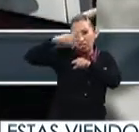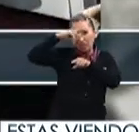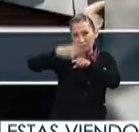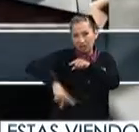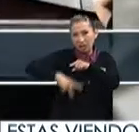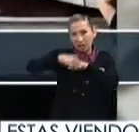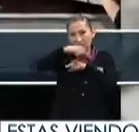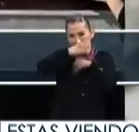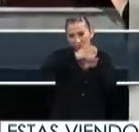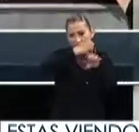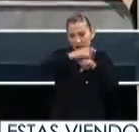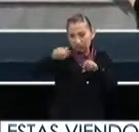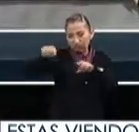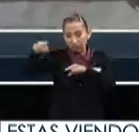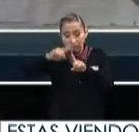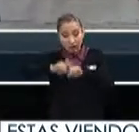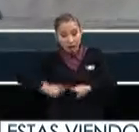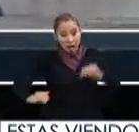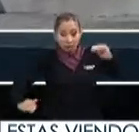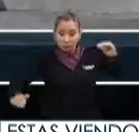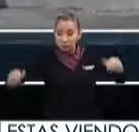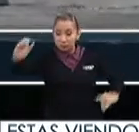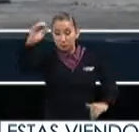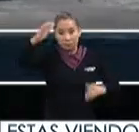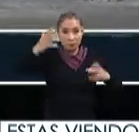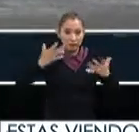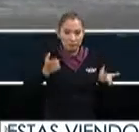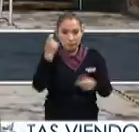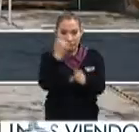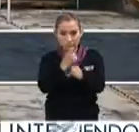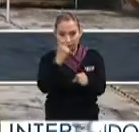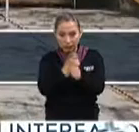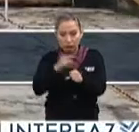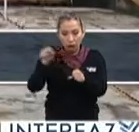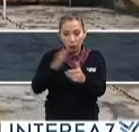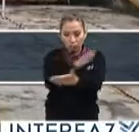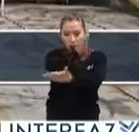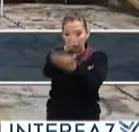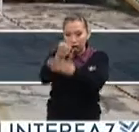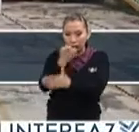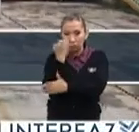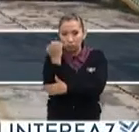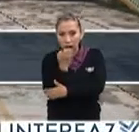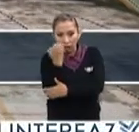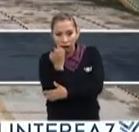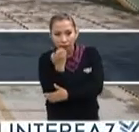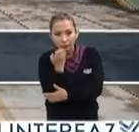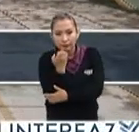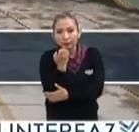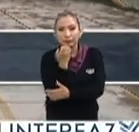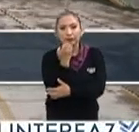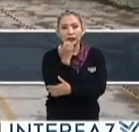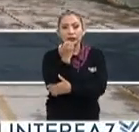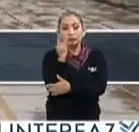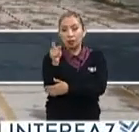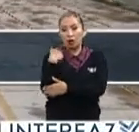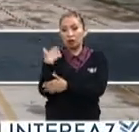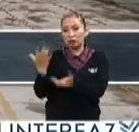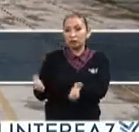donde yo estaba, las diferencias son enormes. Primeramente, al llegar a una escuela que pues